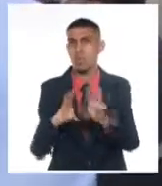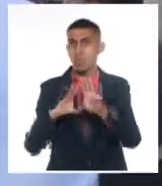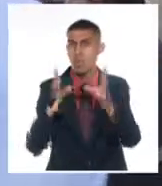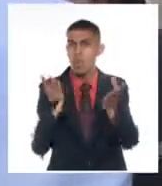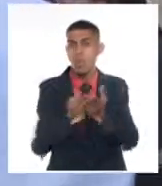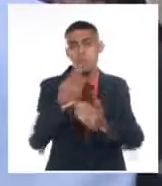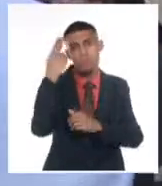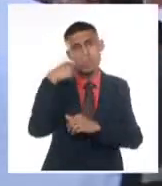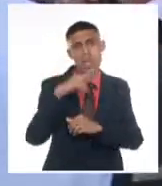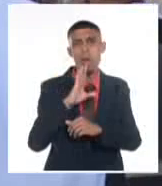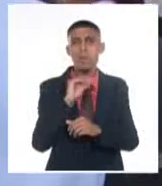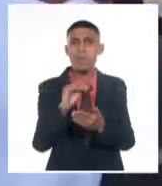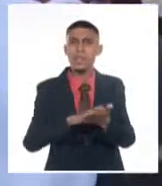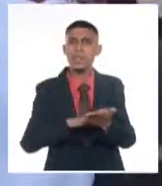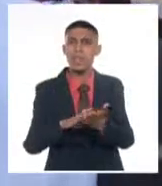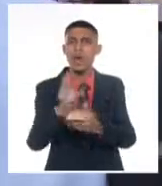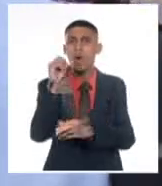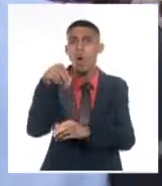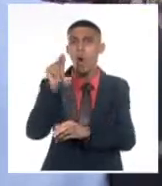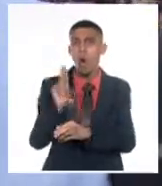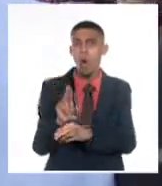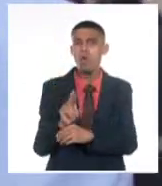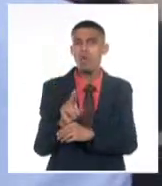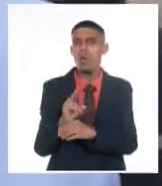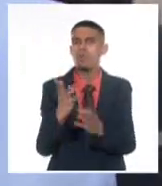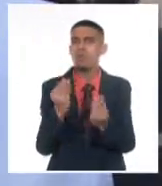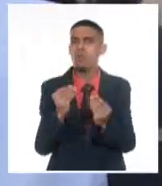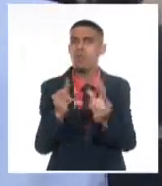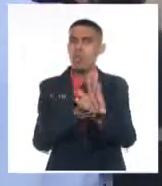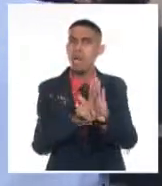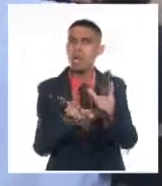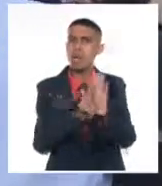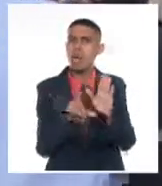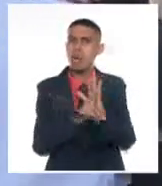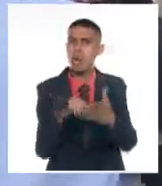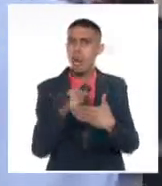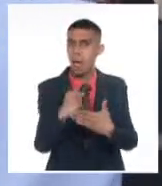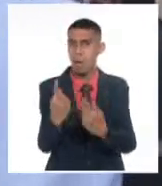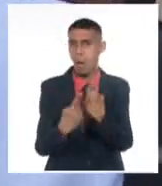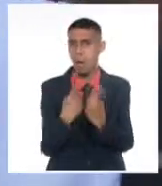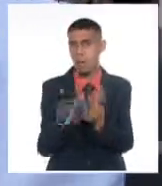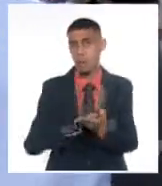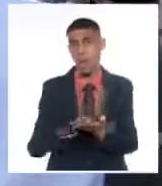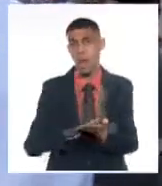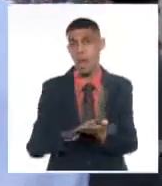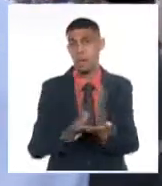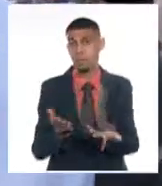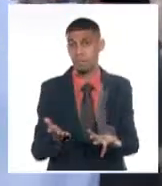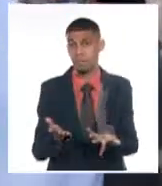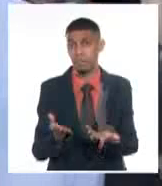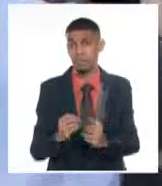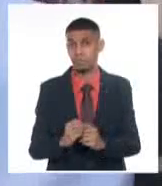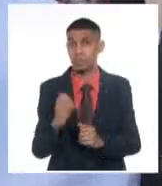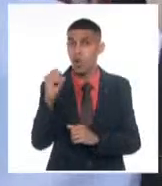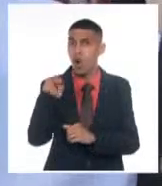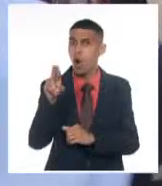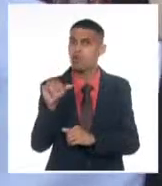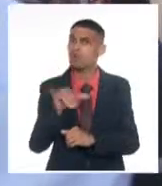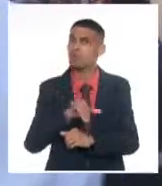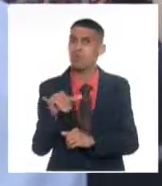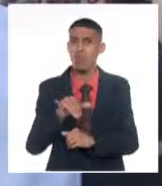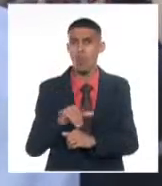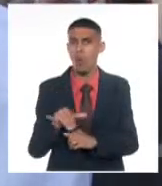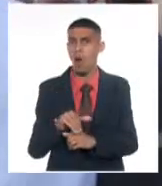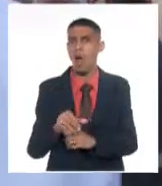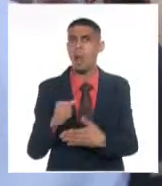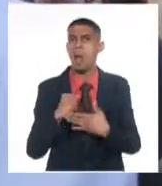muchas resoluciones, pero no ha servido para nada. Por lo tanto, si se han sumado a la causa de nosotros, que es el bloqueo, que es muy parecida a la de Palestina, lo que sin bomba,